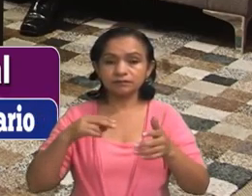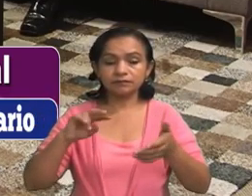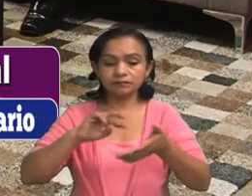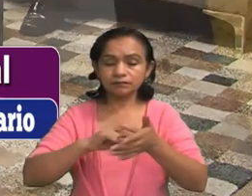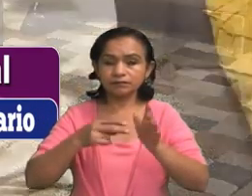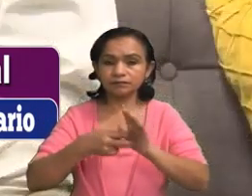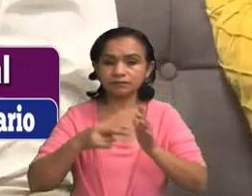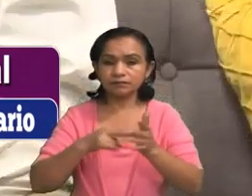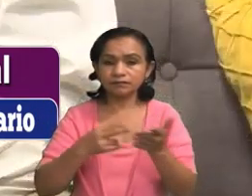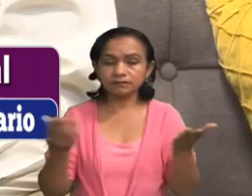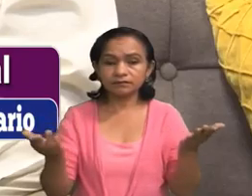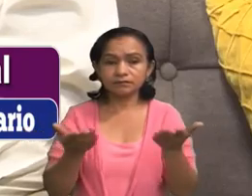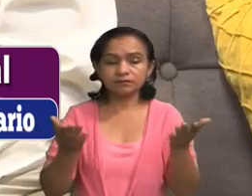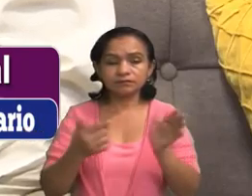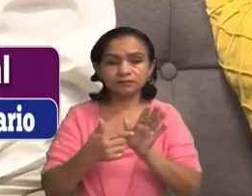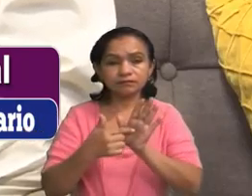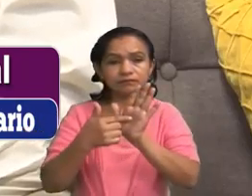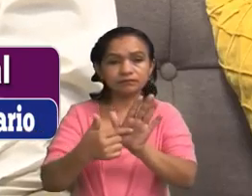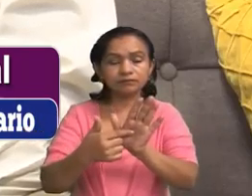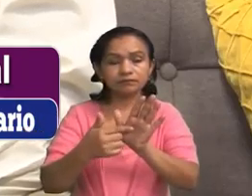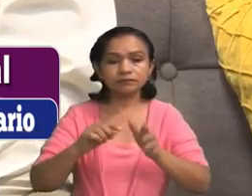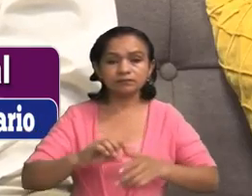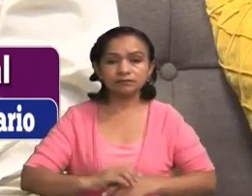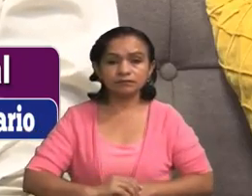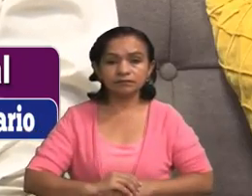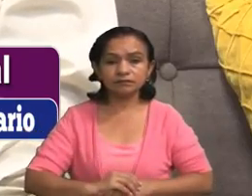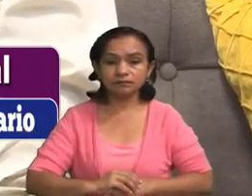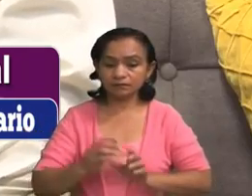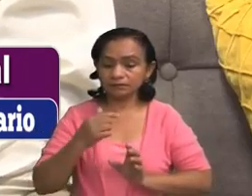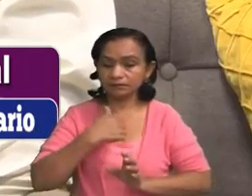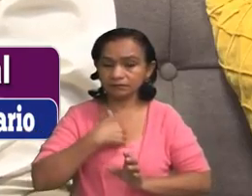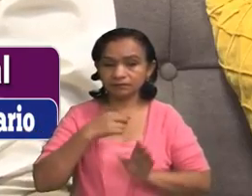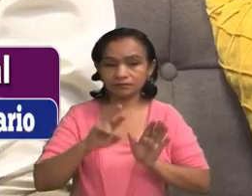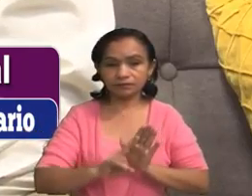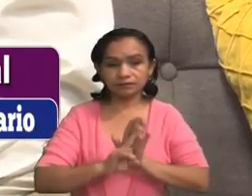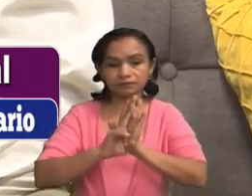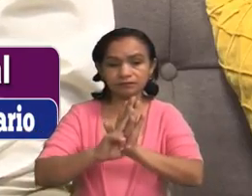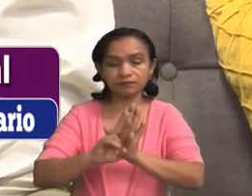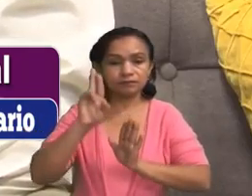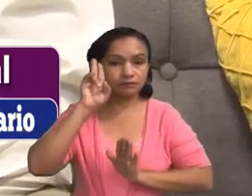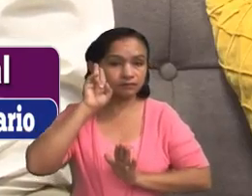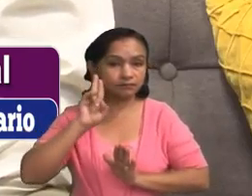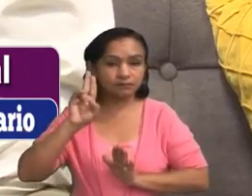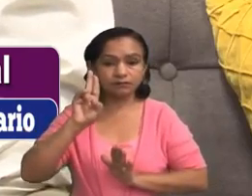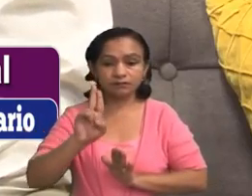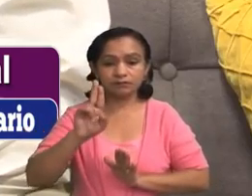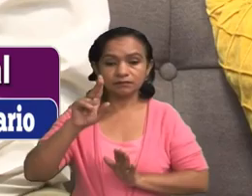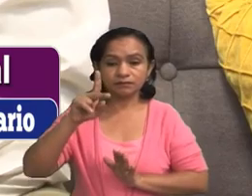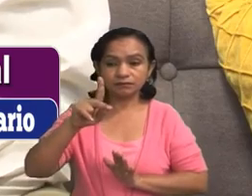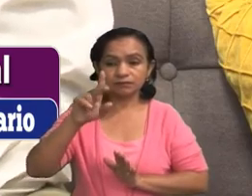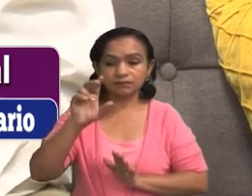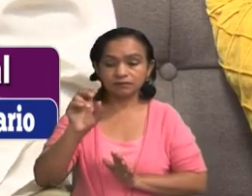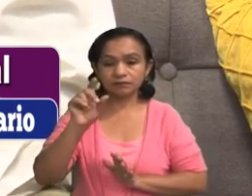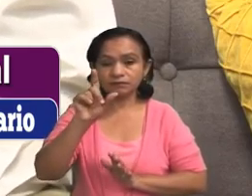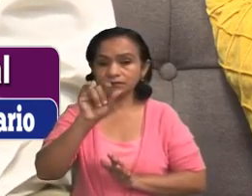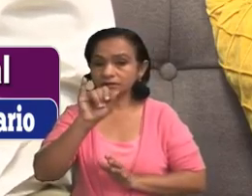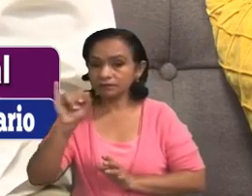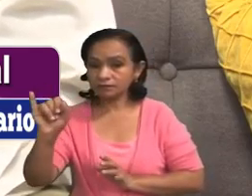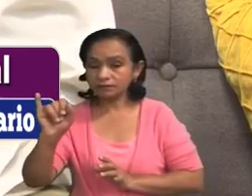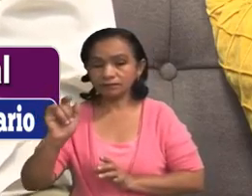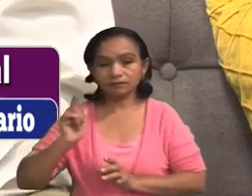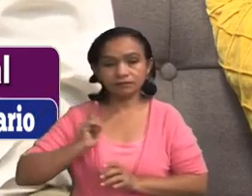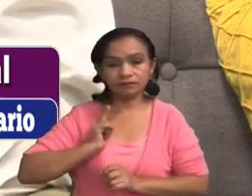esto? Por ejemplo, yo vengo en representación de la Universidad Politécnica de Nicaragua. La universidad